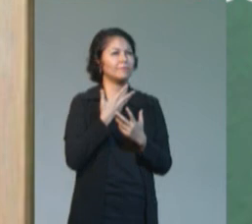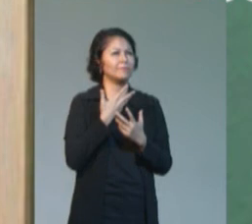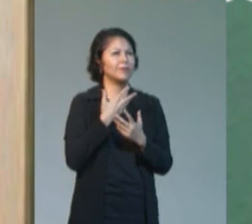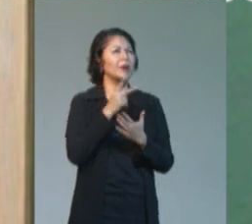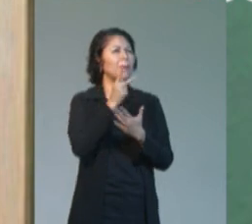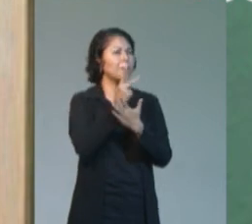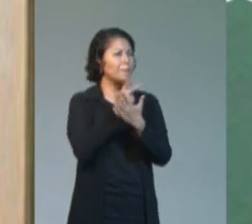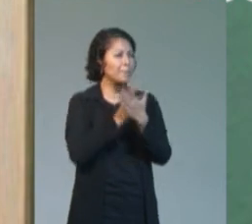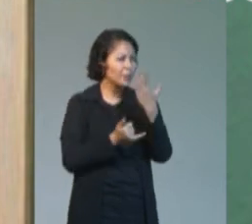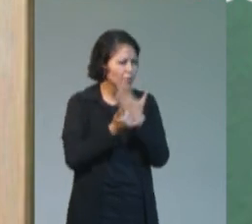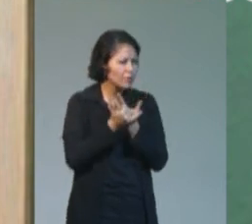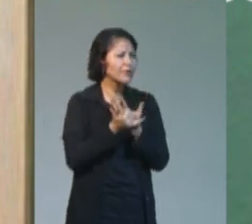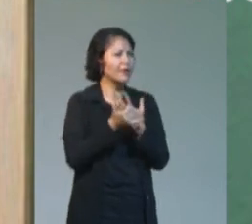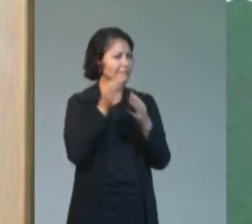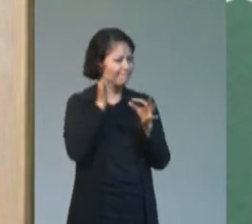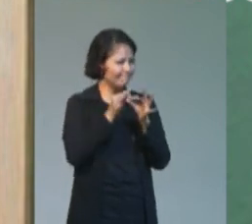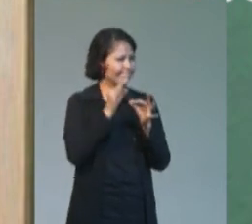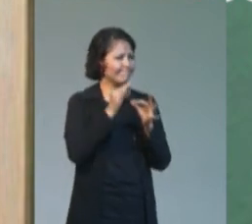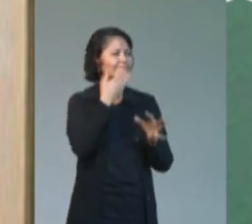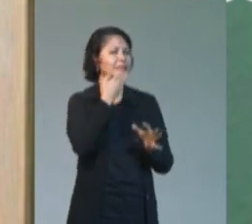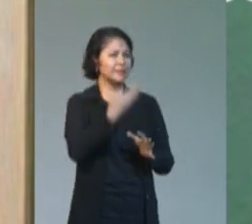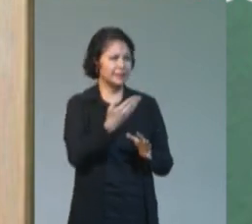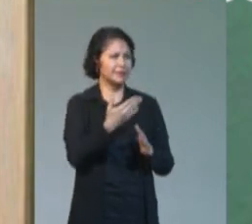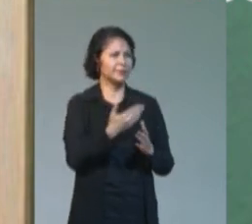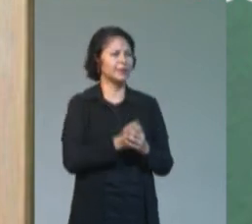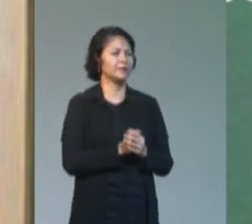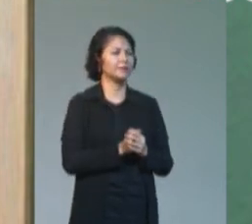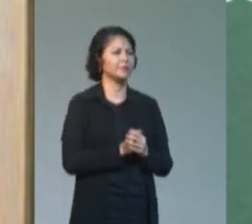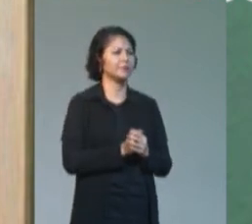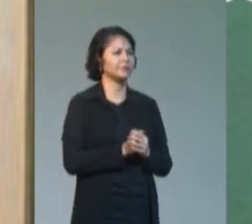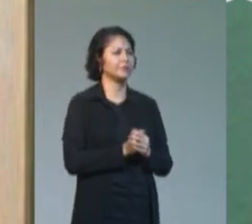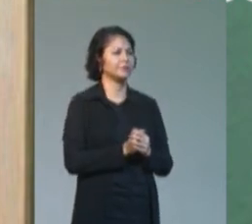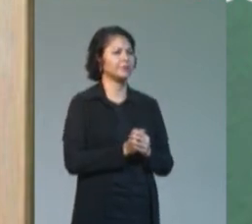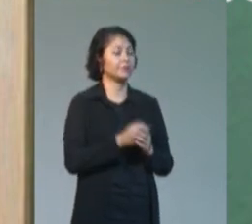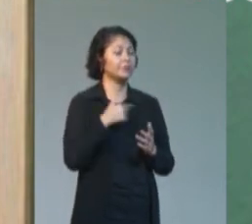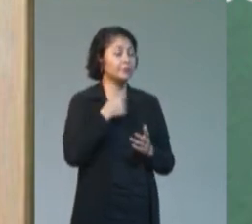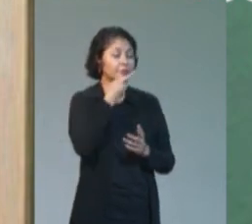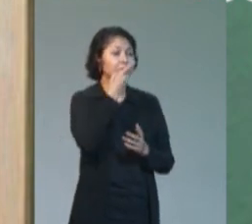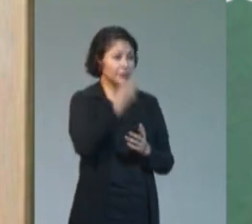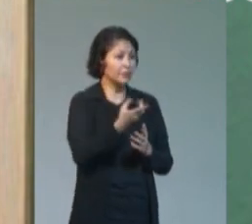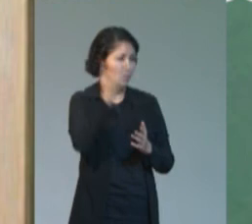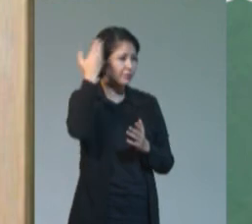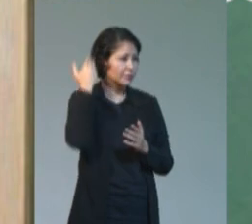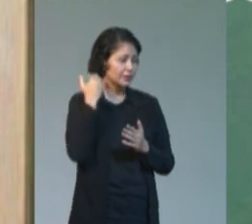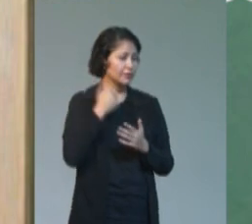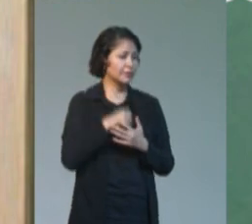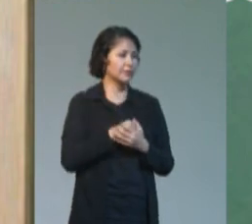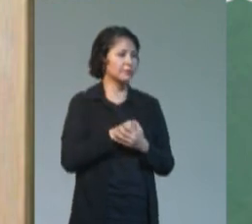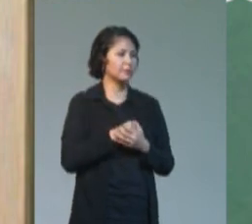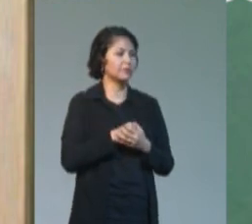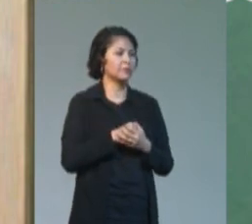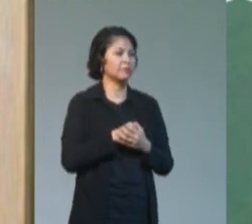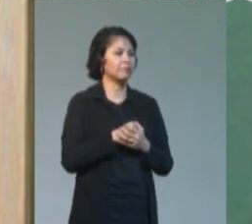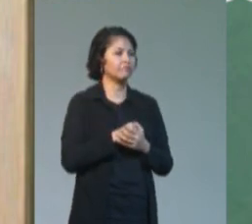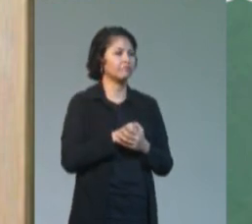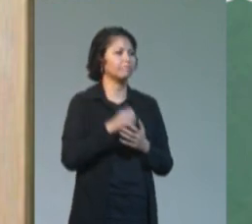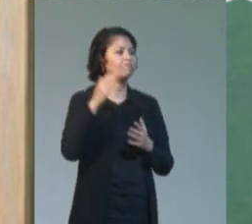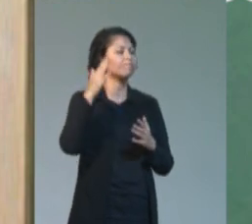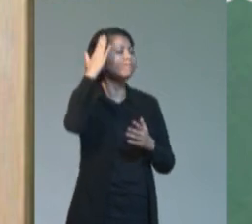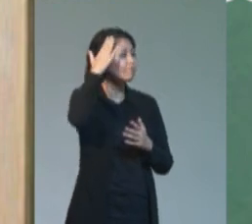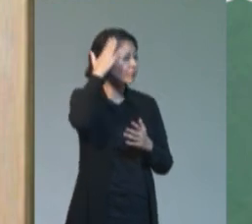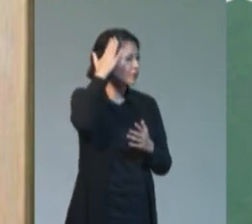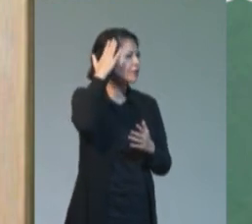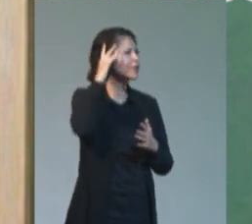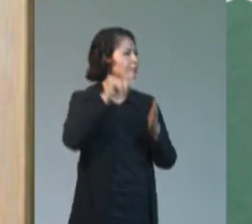calidad y yo anteriormente les decía que les decía que bueno que tienen que tener unas competencias tecnológicas